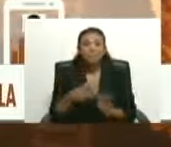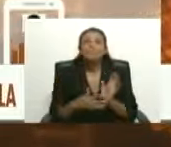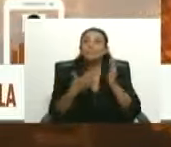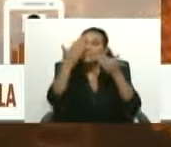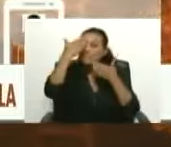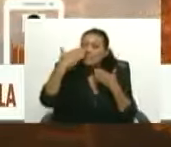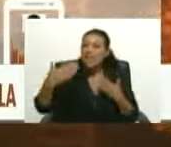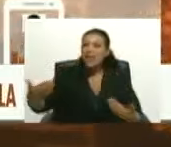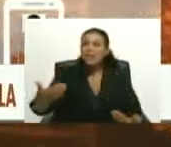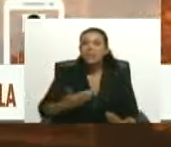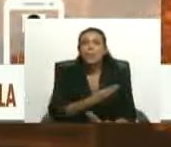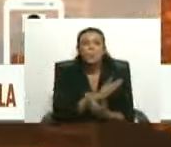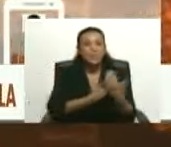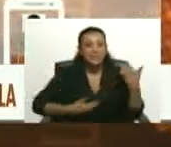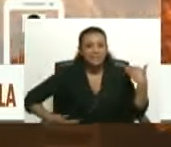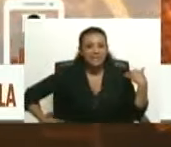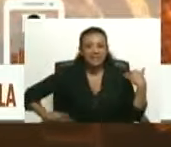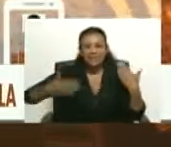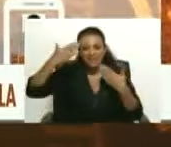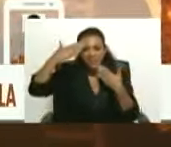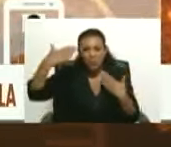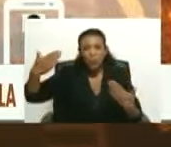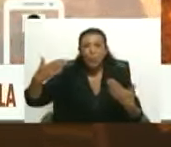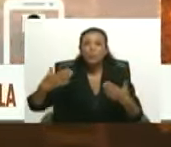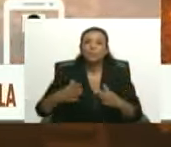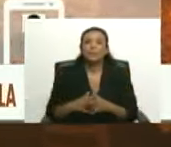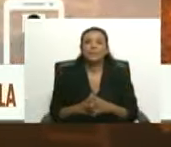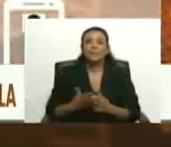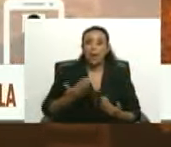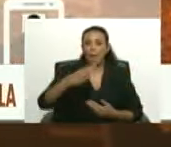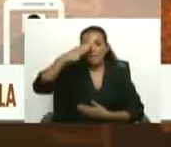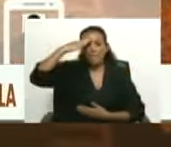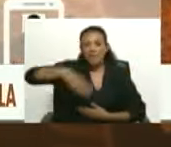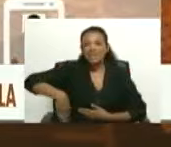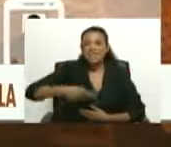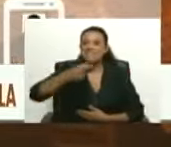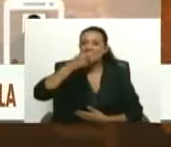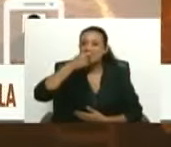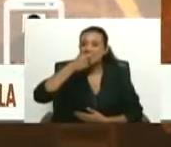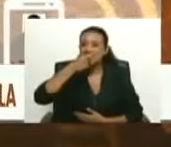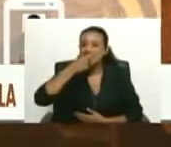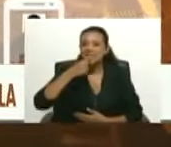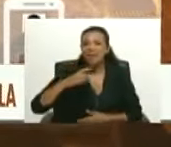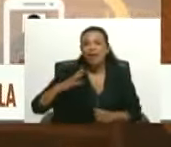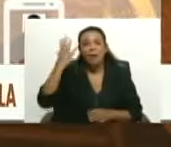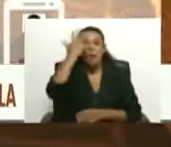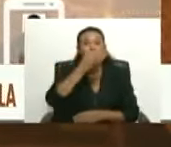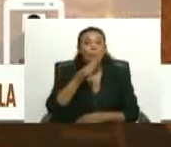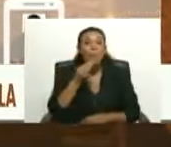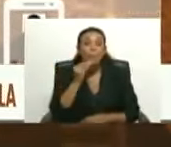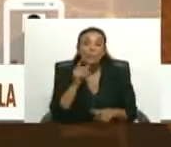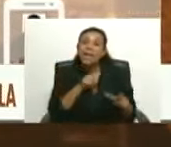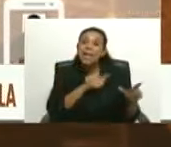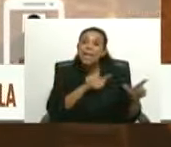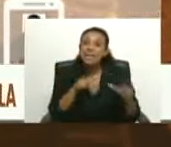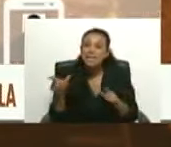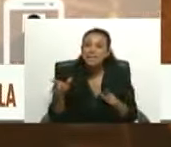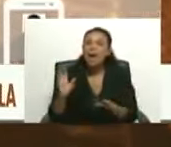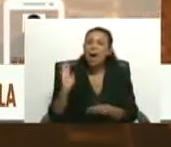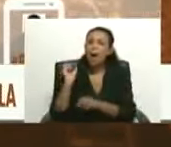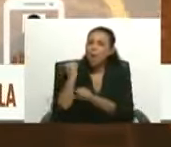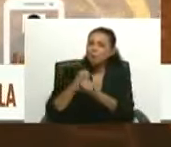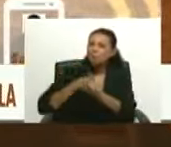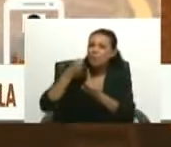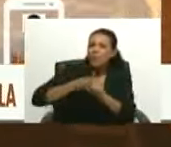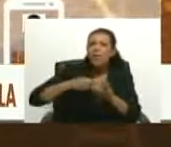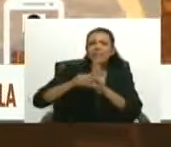Saludos, presidente. Recibo un cordial saludo de toda esta comilitancia, de todos estos jóvenes que estamos aquí en pro de la lucha de